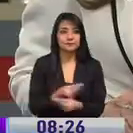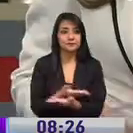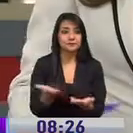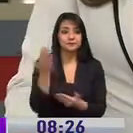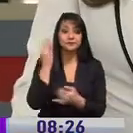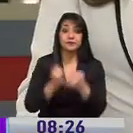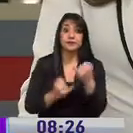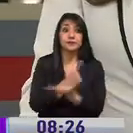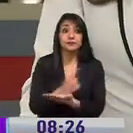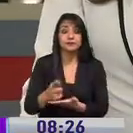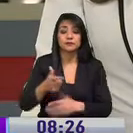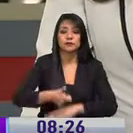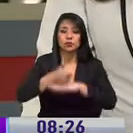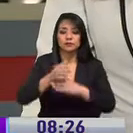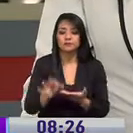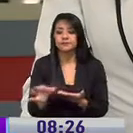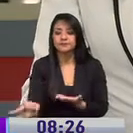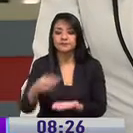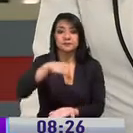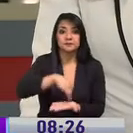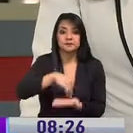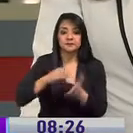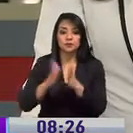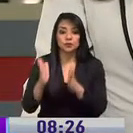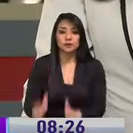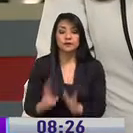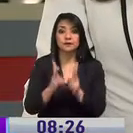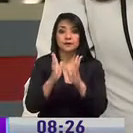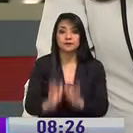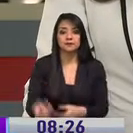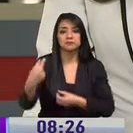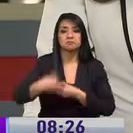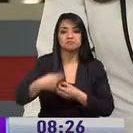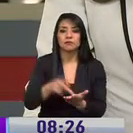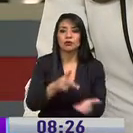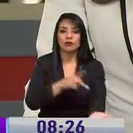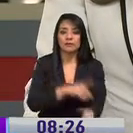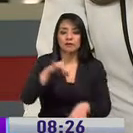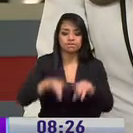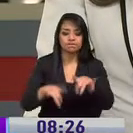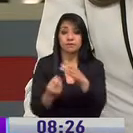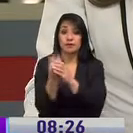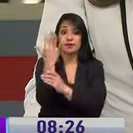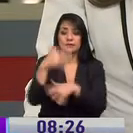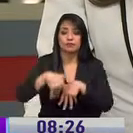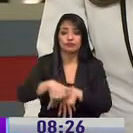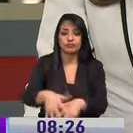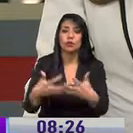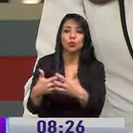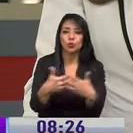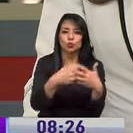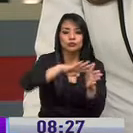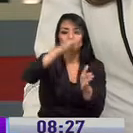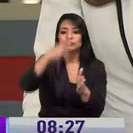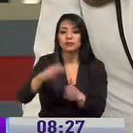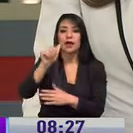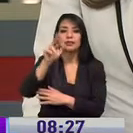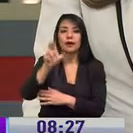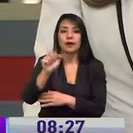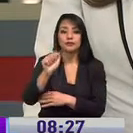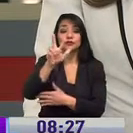fin de semana autoridades del Cantón Mejía, estudiantes y vecinos participaron en el programa de reforestación Juntos por el Atacazo, sembrando más